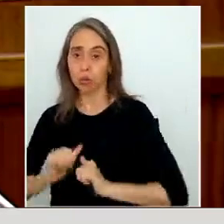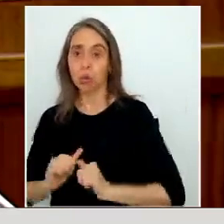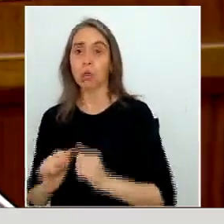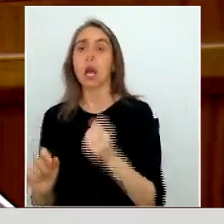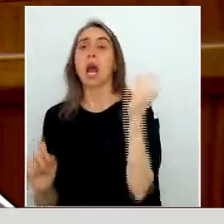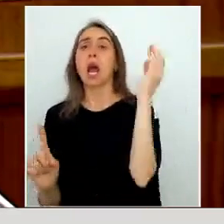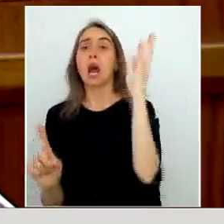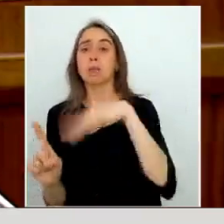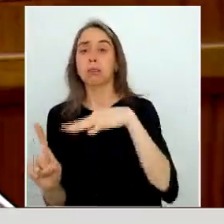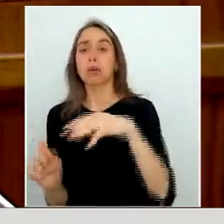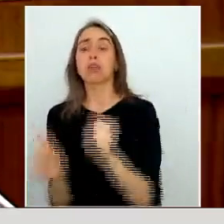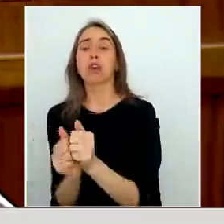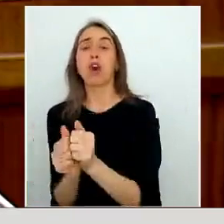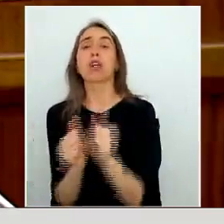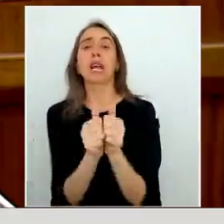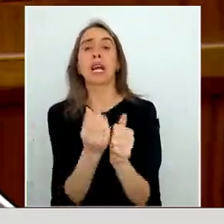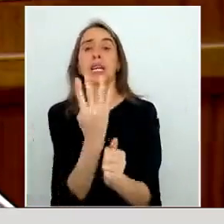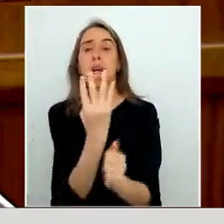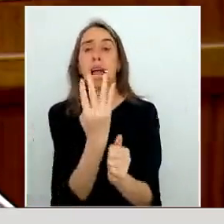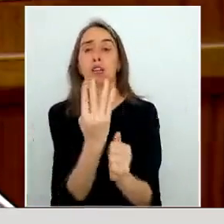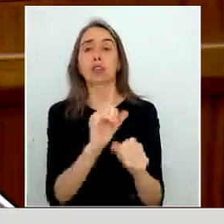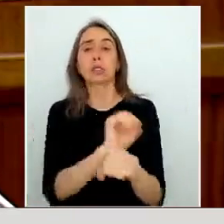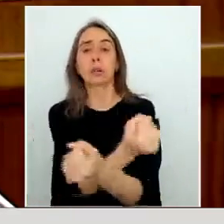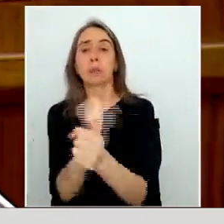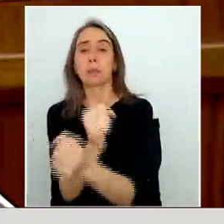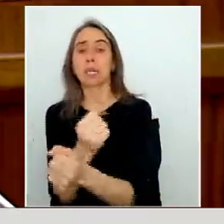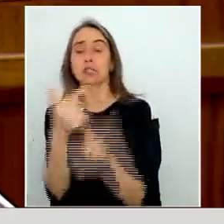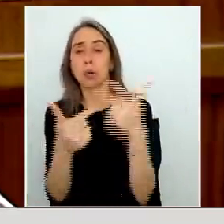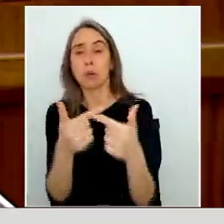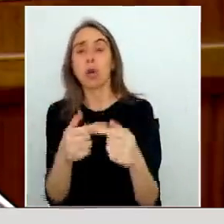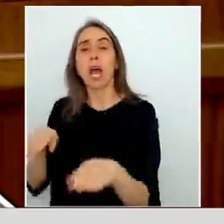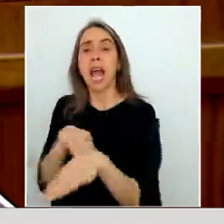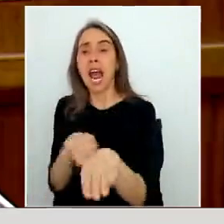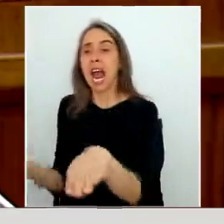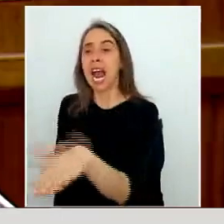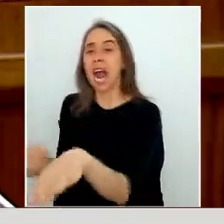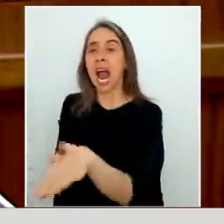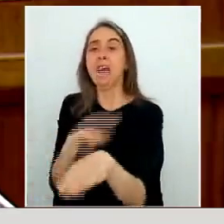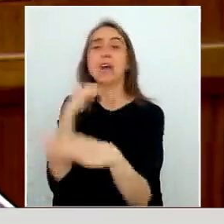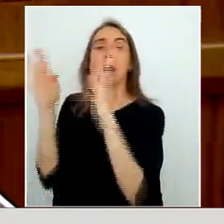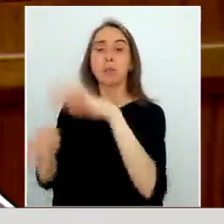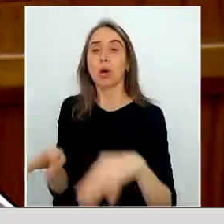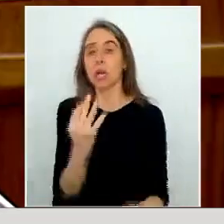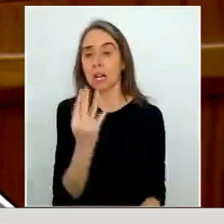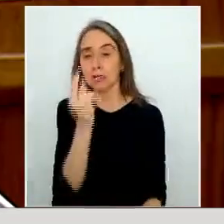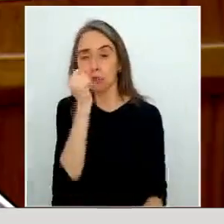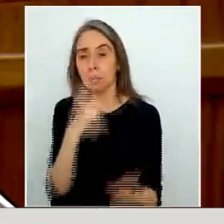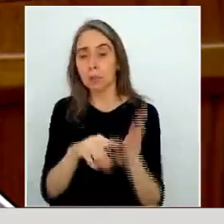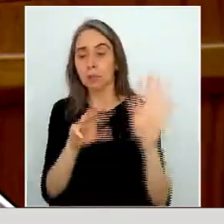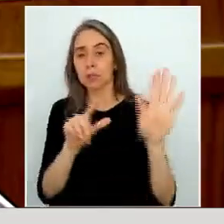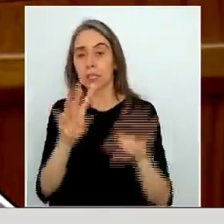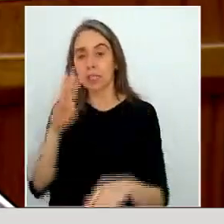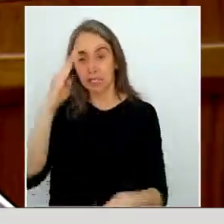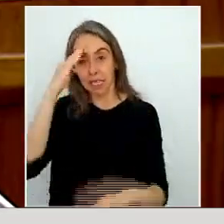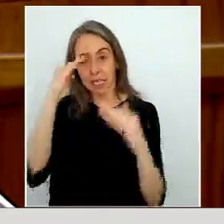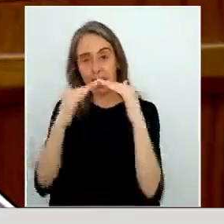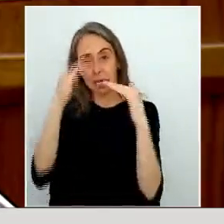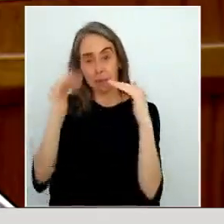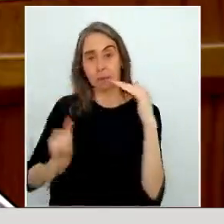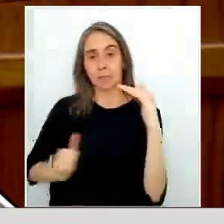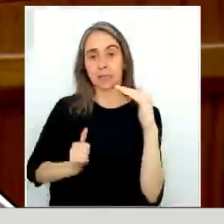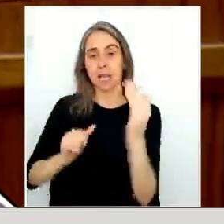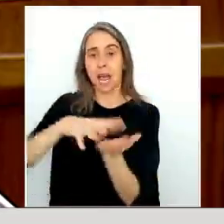presos políticos por la Caravana de la muerte el 16 de octubre del 73 en el regimiento arica de La Serena